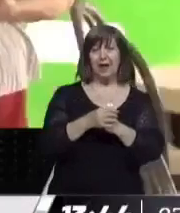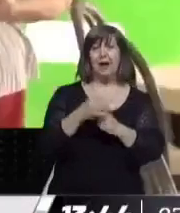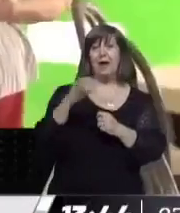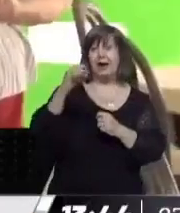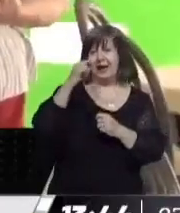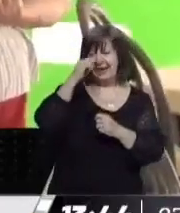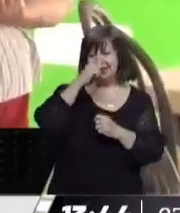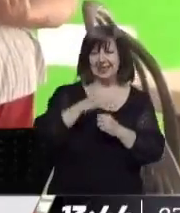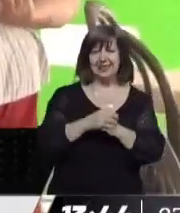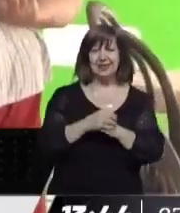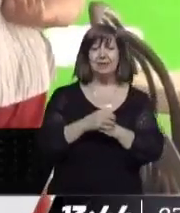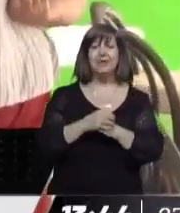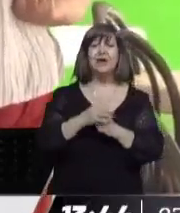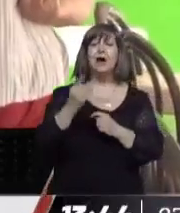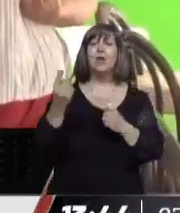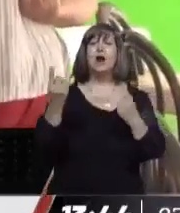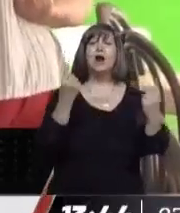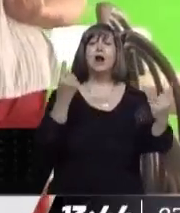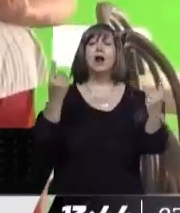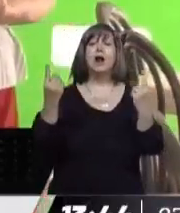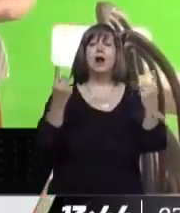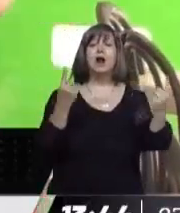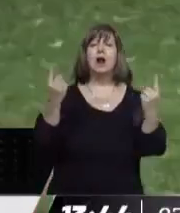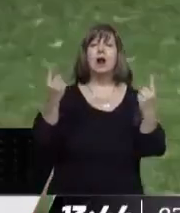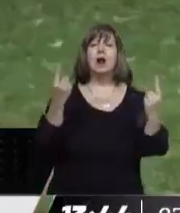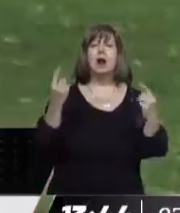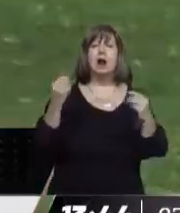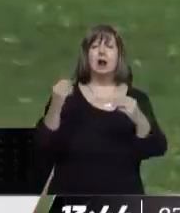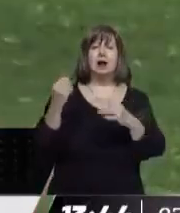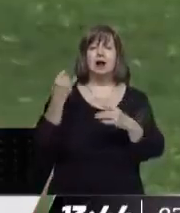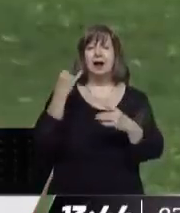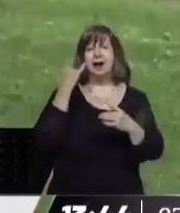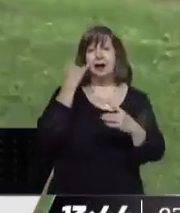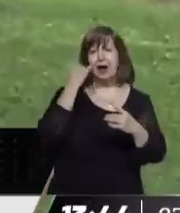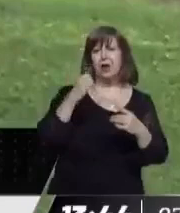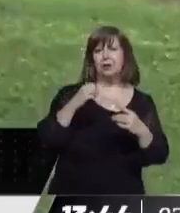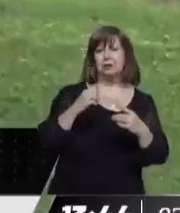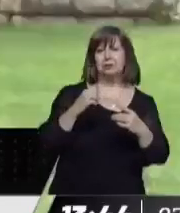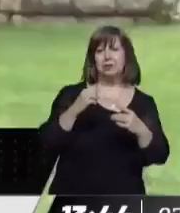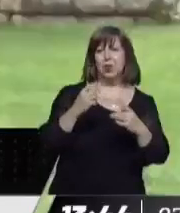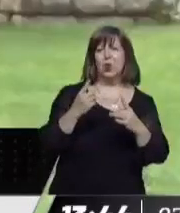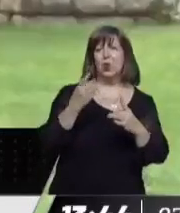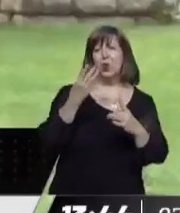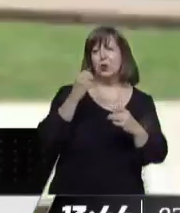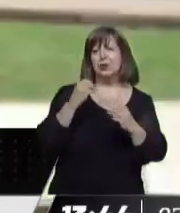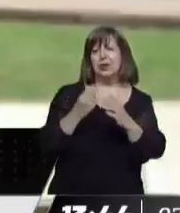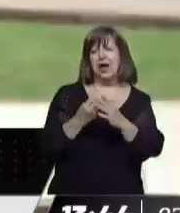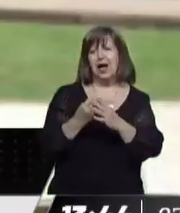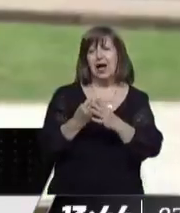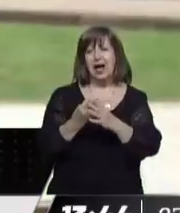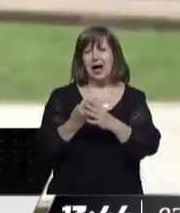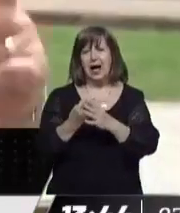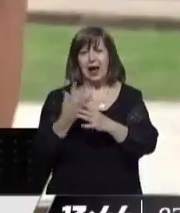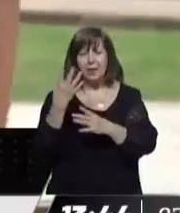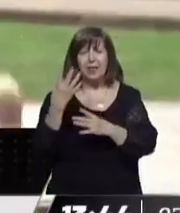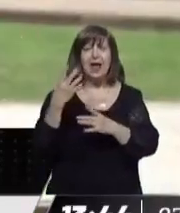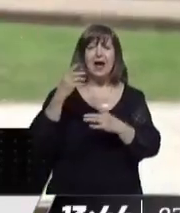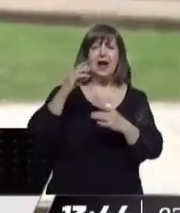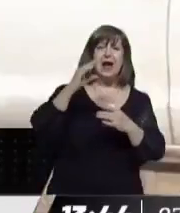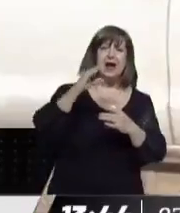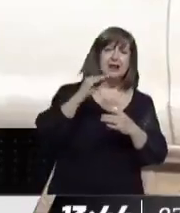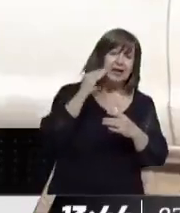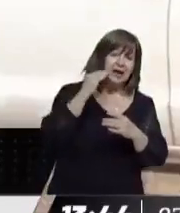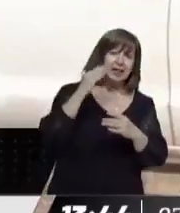7. ¿Carrusel o Vía Blanca? Vía Blanca. Carrusel. Carrusel. Carrusel. Carrusel. ¿Vino tinto o blanco?